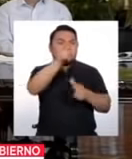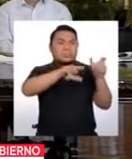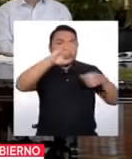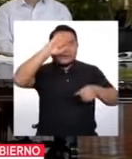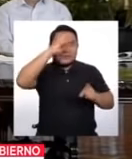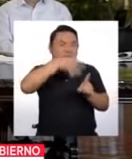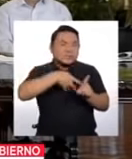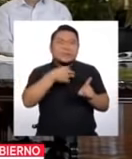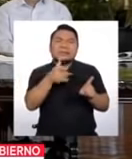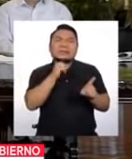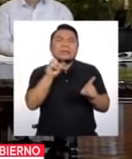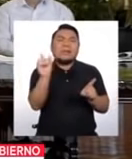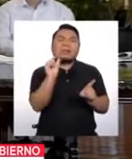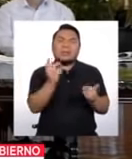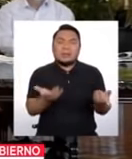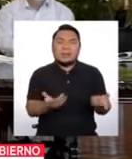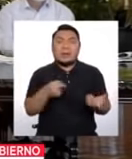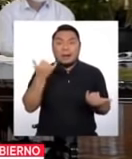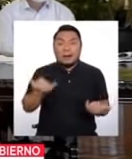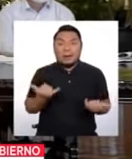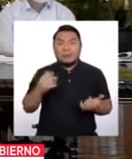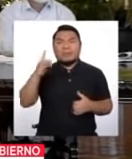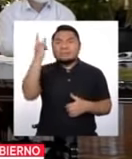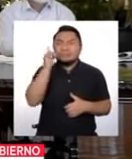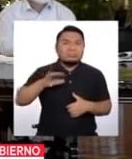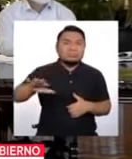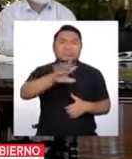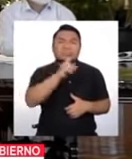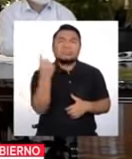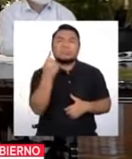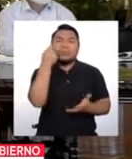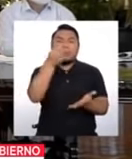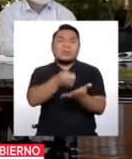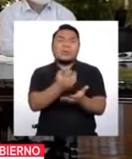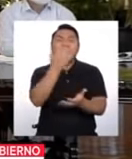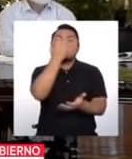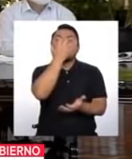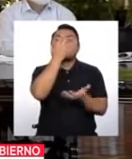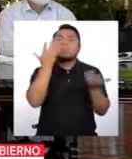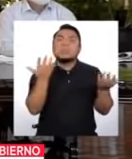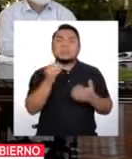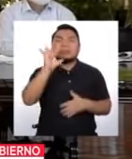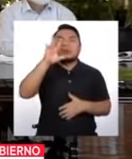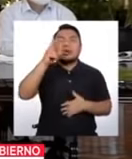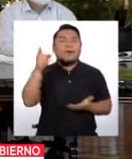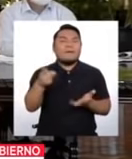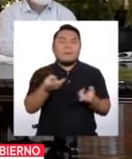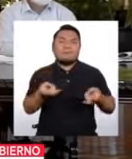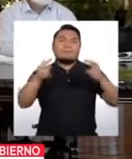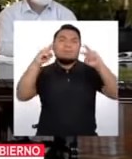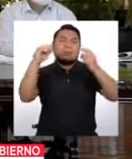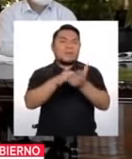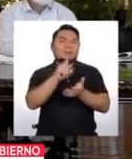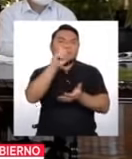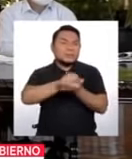COVID-19. En un escenario de pandemia, la inversión solo en oxígeno sería 5 veces más en un